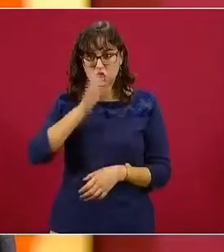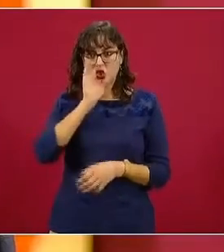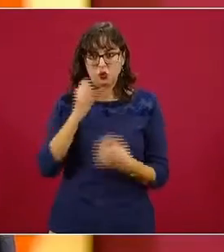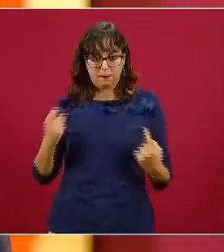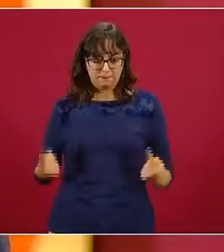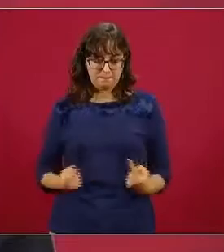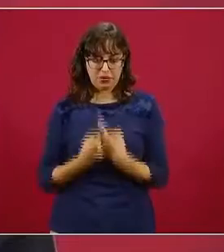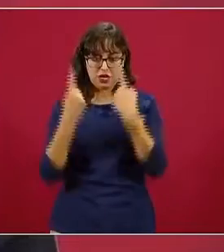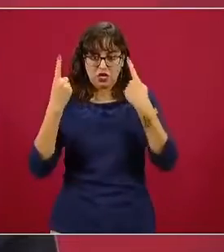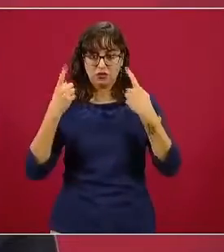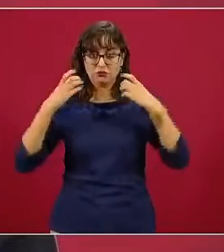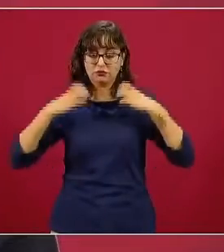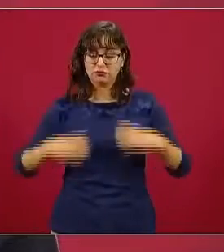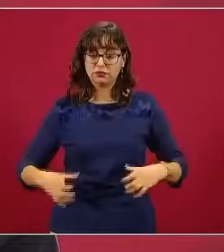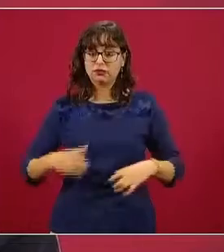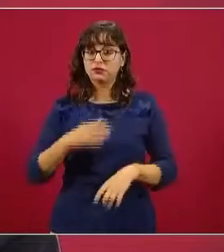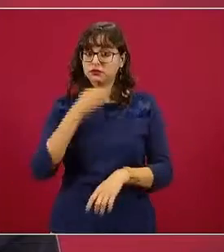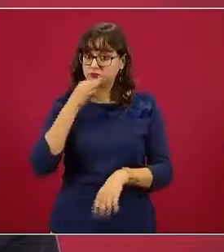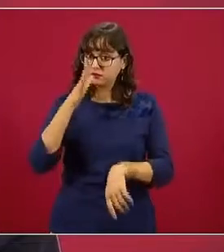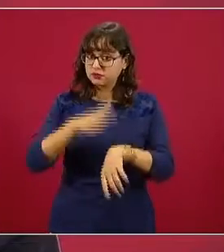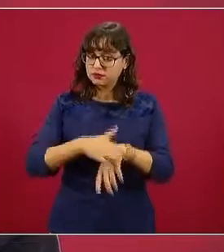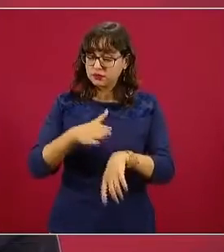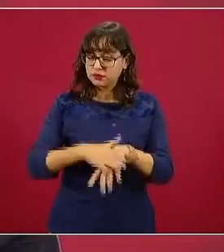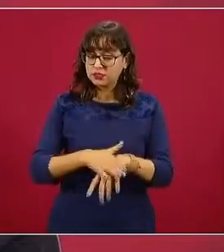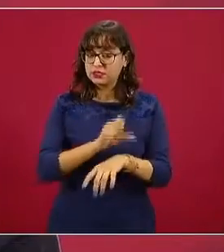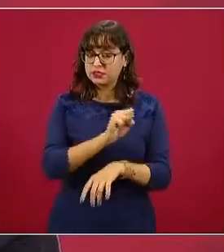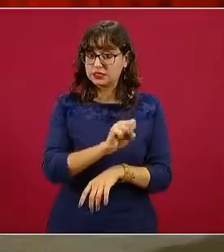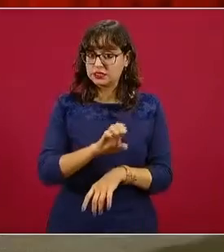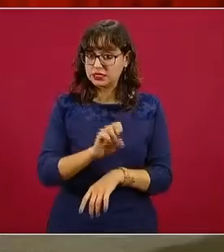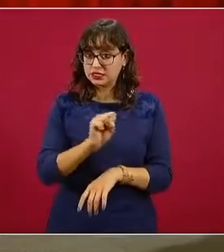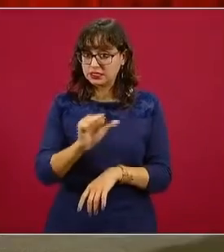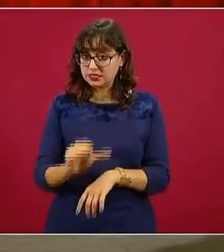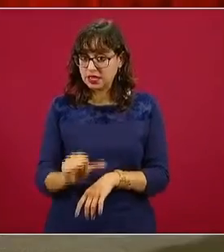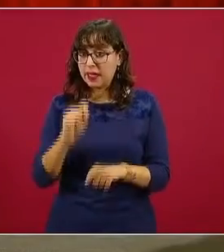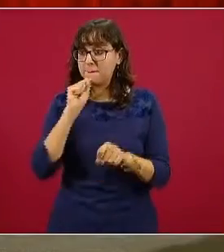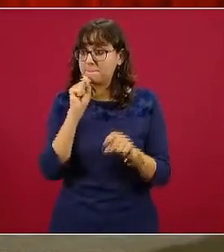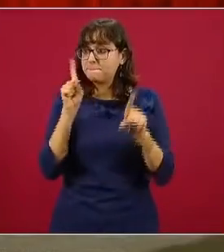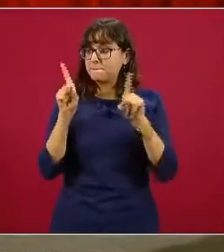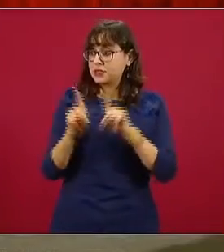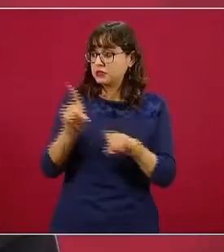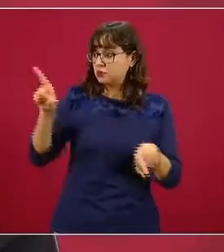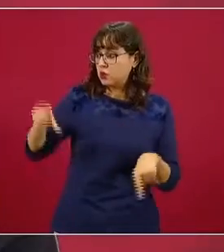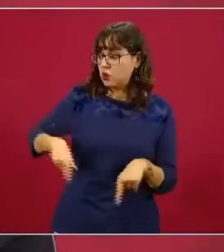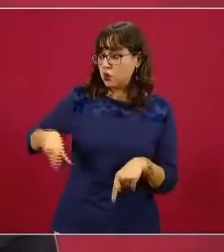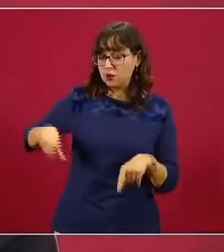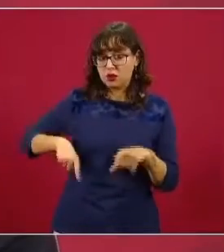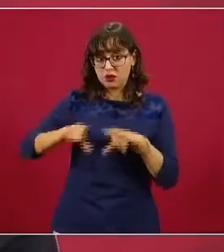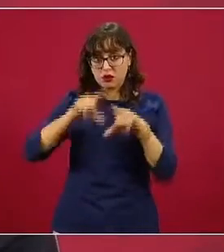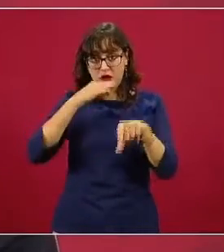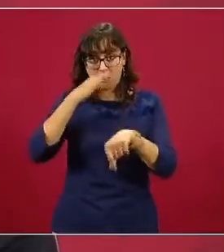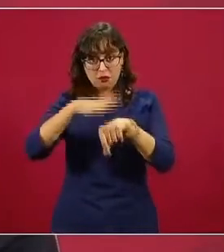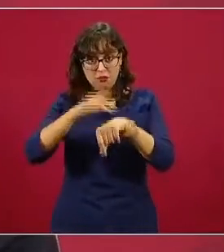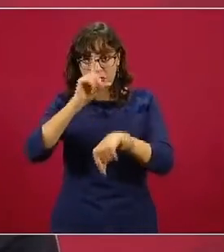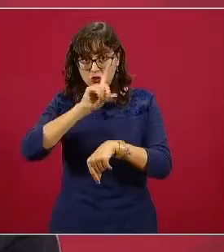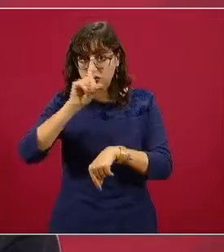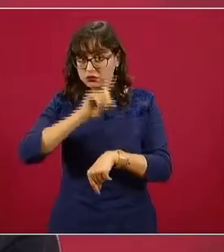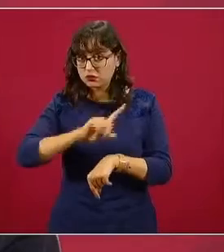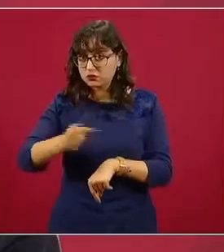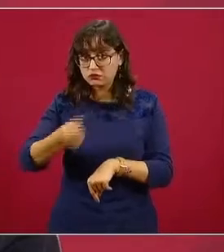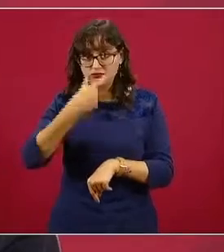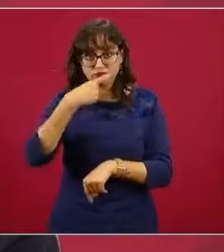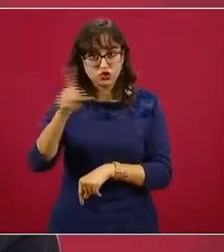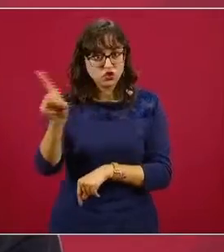Gobierno de México no recomienda el uso de dióxido de cloro como una sustancia potencialmente útil contra